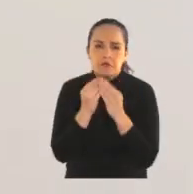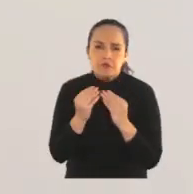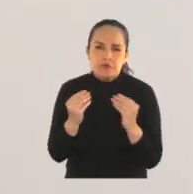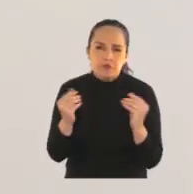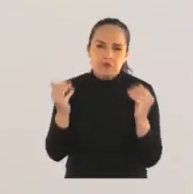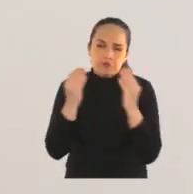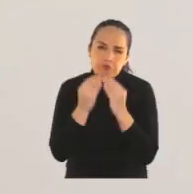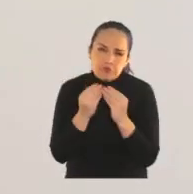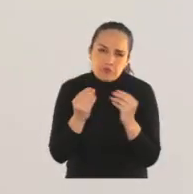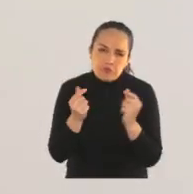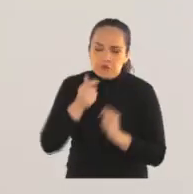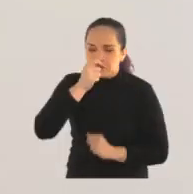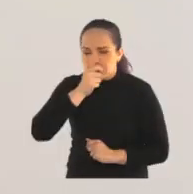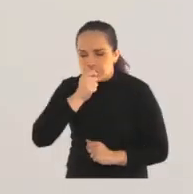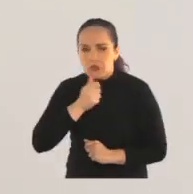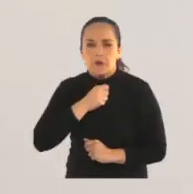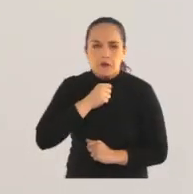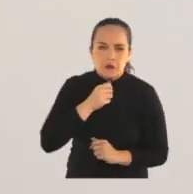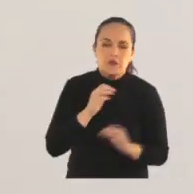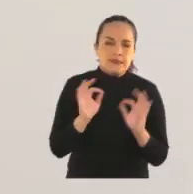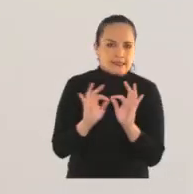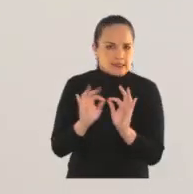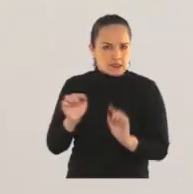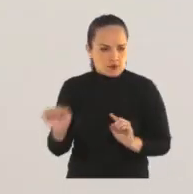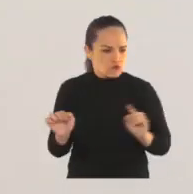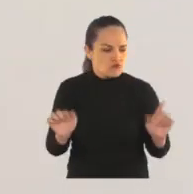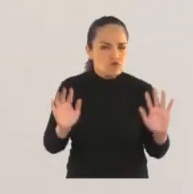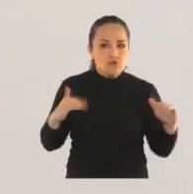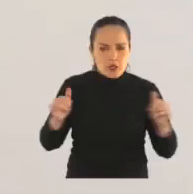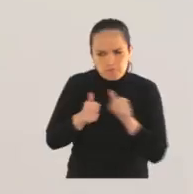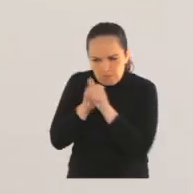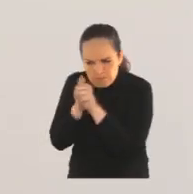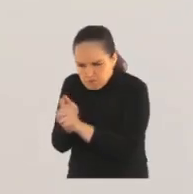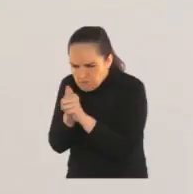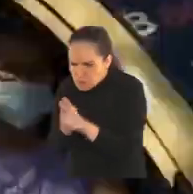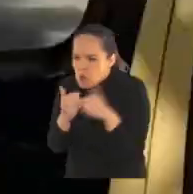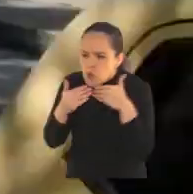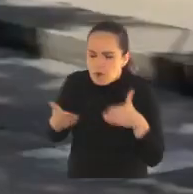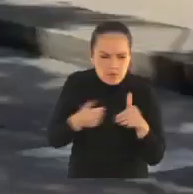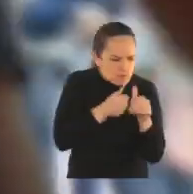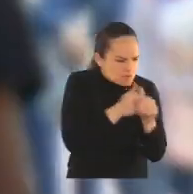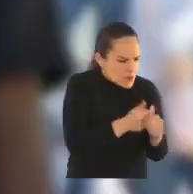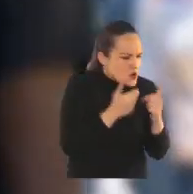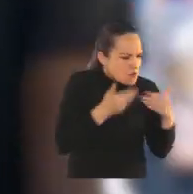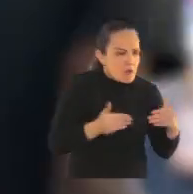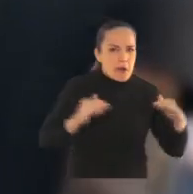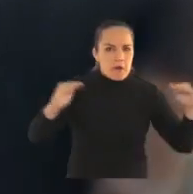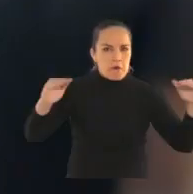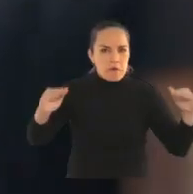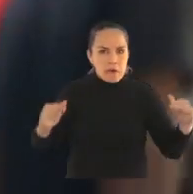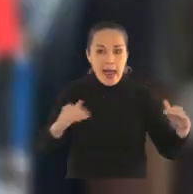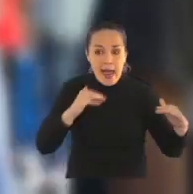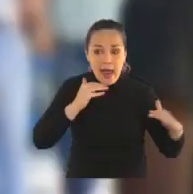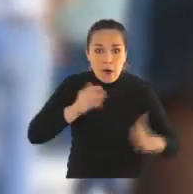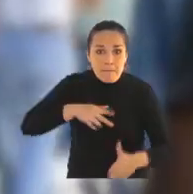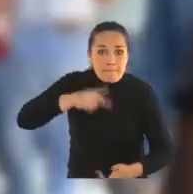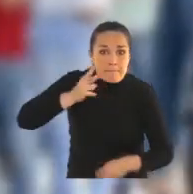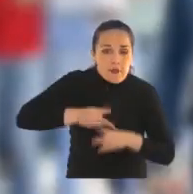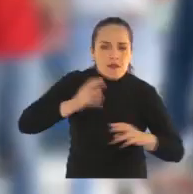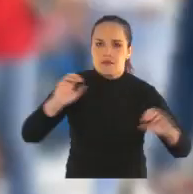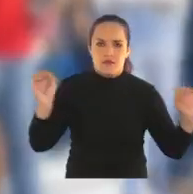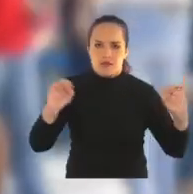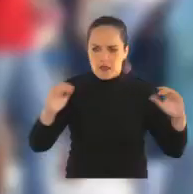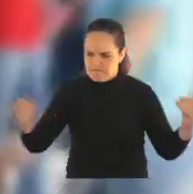en este momento se está haciendo su seguimiento para poder minimizar los riesgos en la